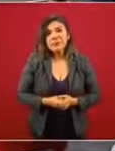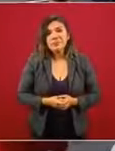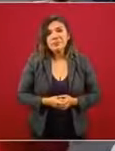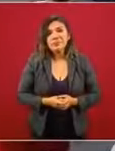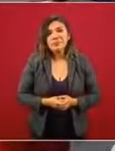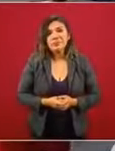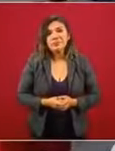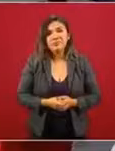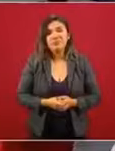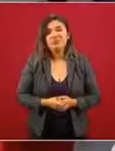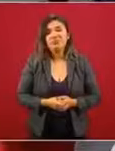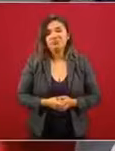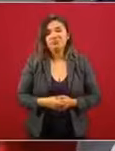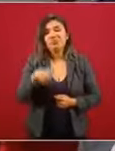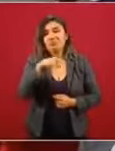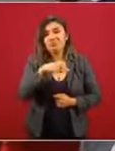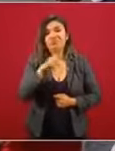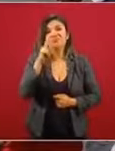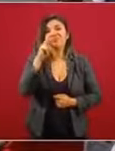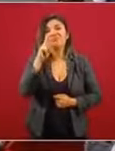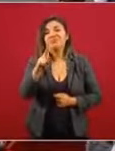Están mostrando el cobre,